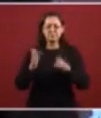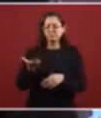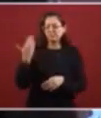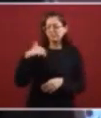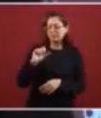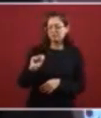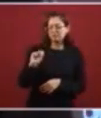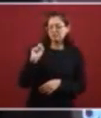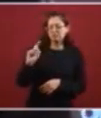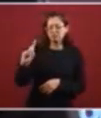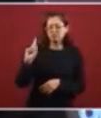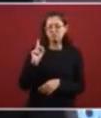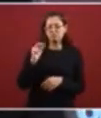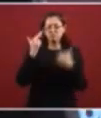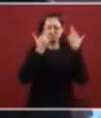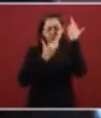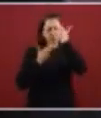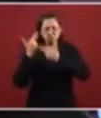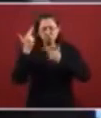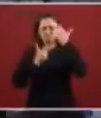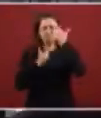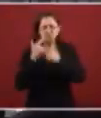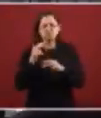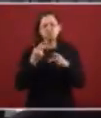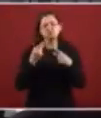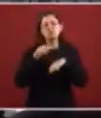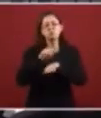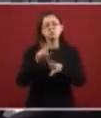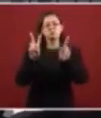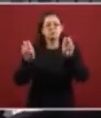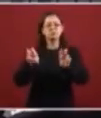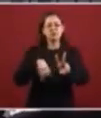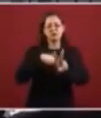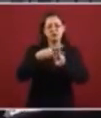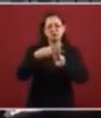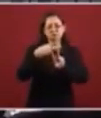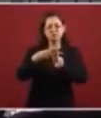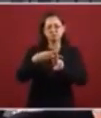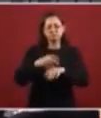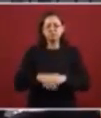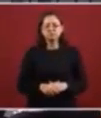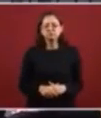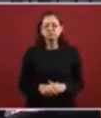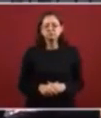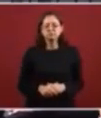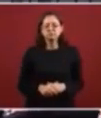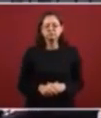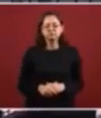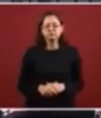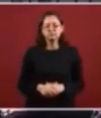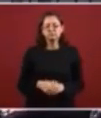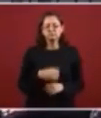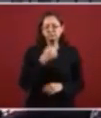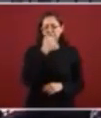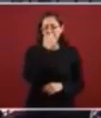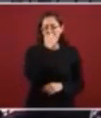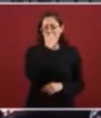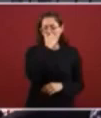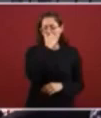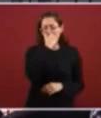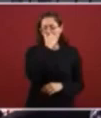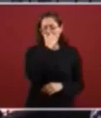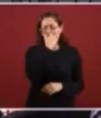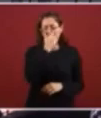este fin de semana en algunos análisis de tendencia hashtag siguiente por favor bueno básicamente aquí